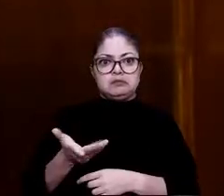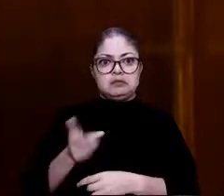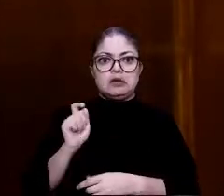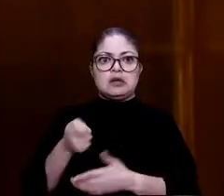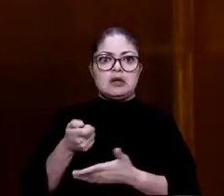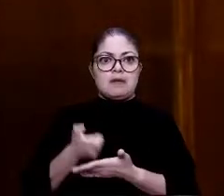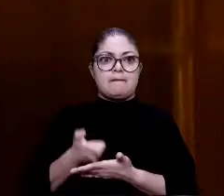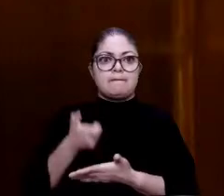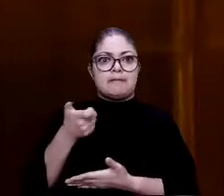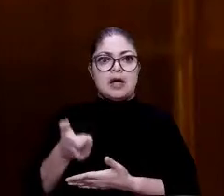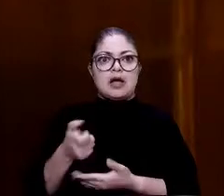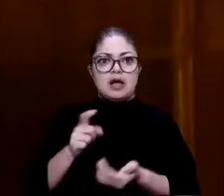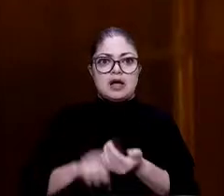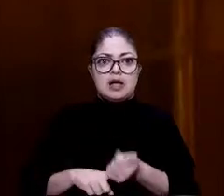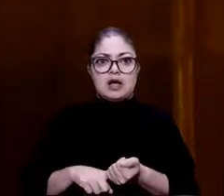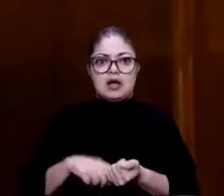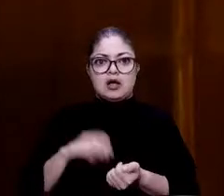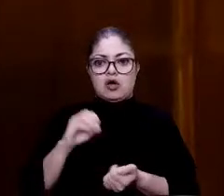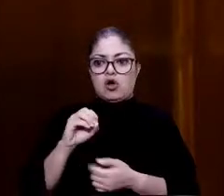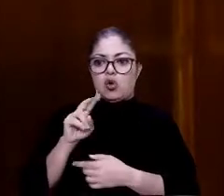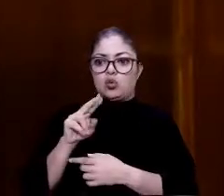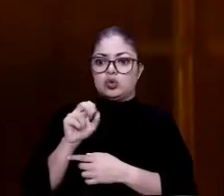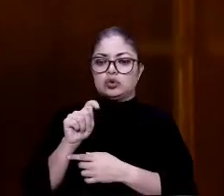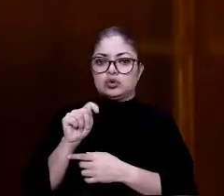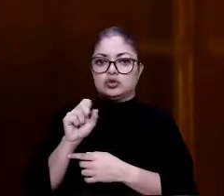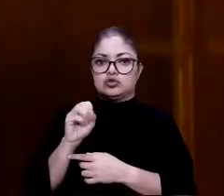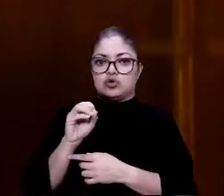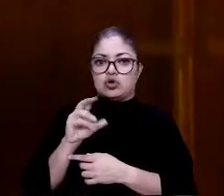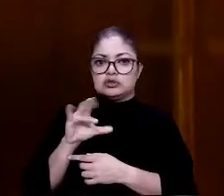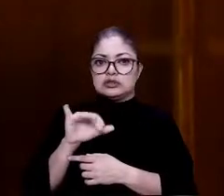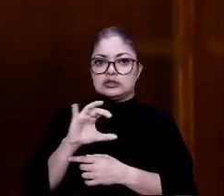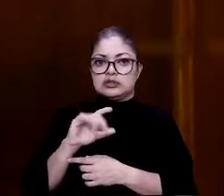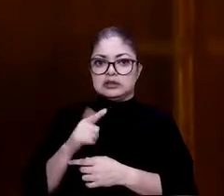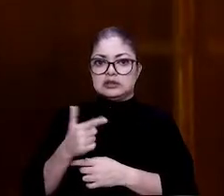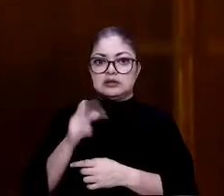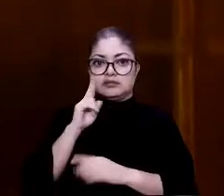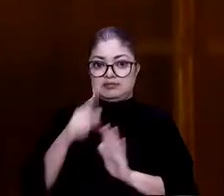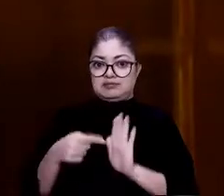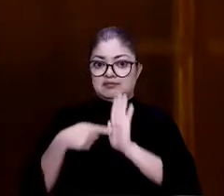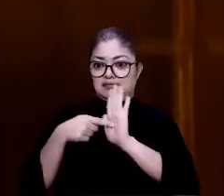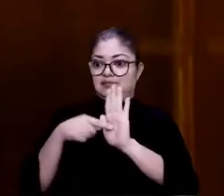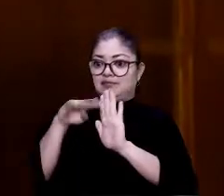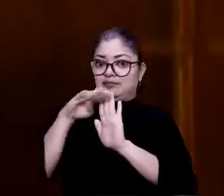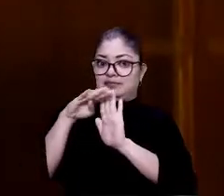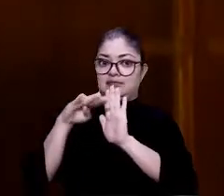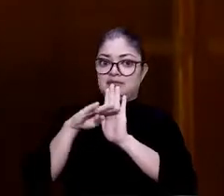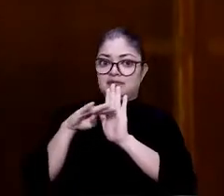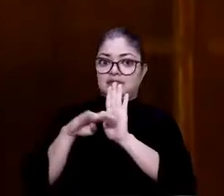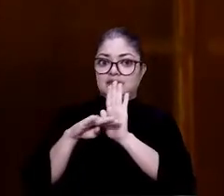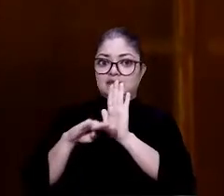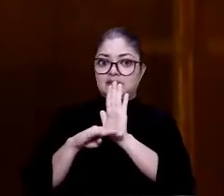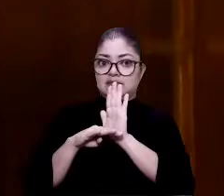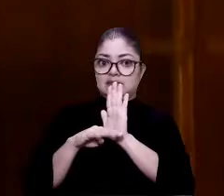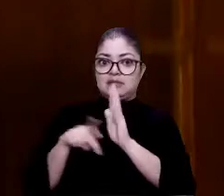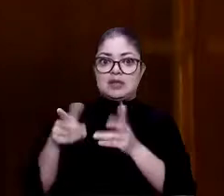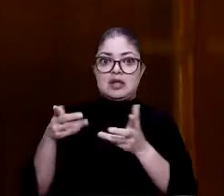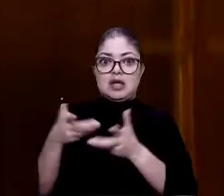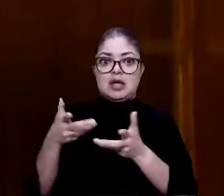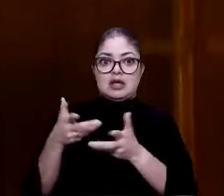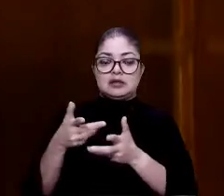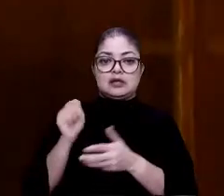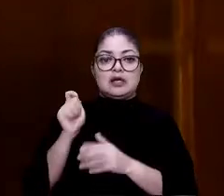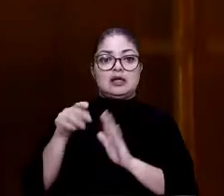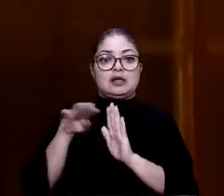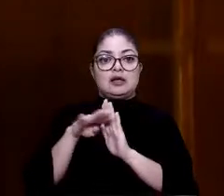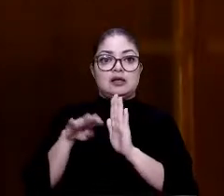pagadas por outsourcing. Y aquí está la estructura, como está definida. Es una